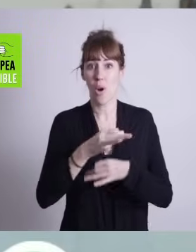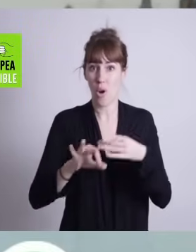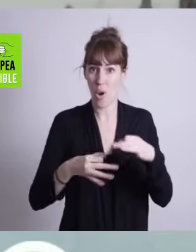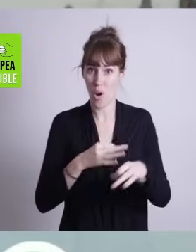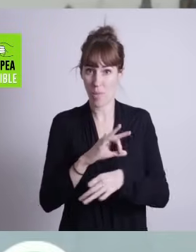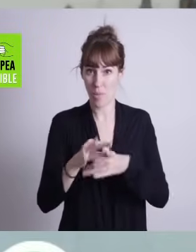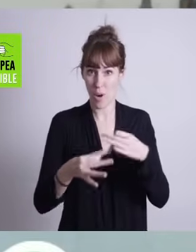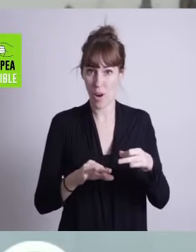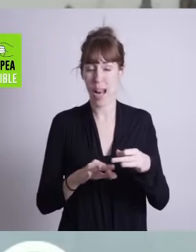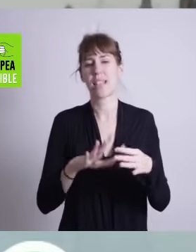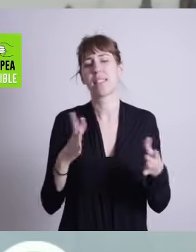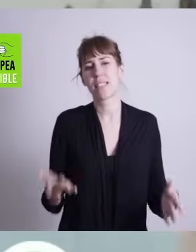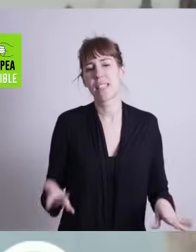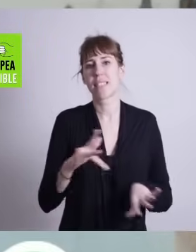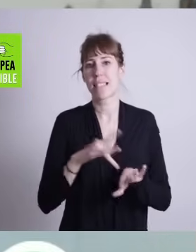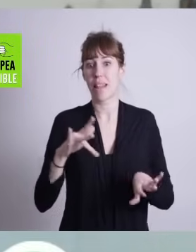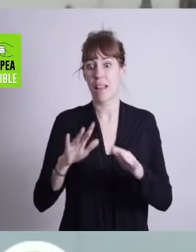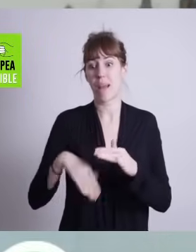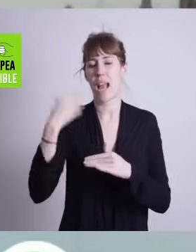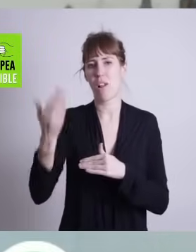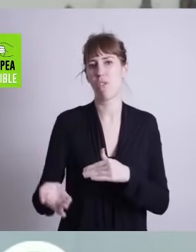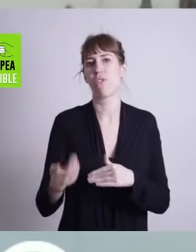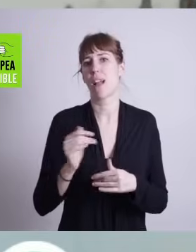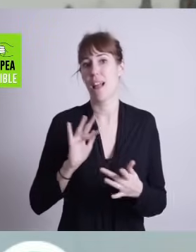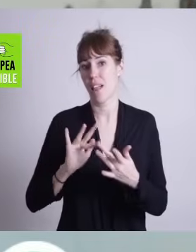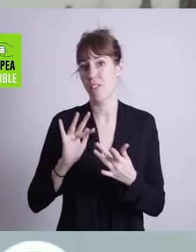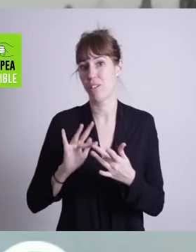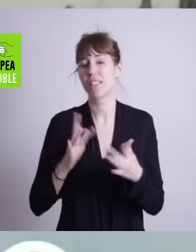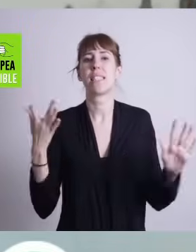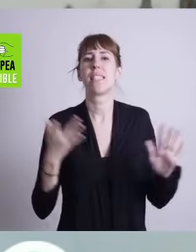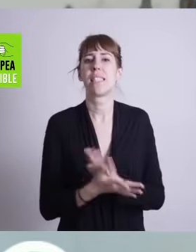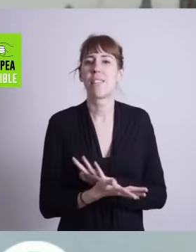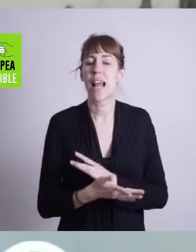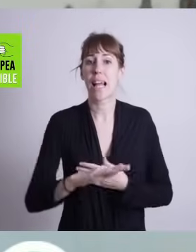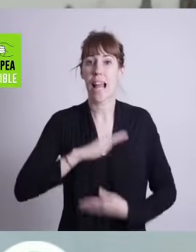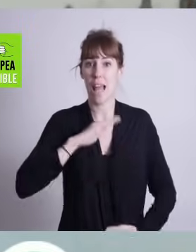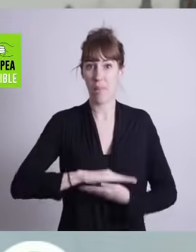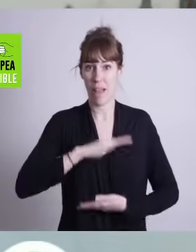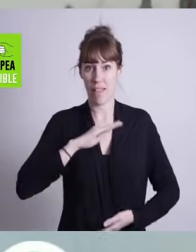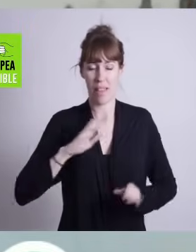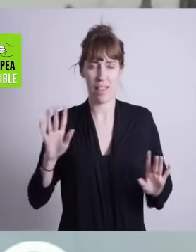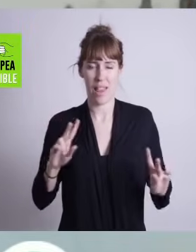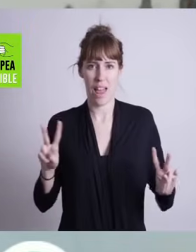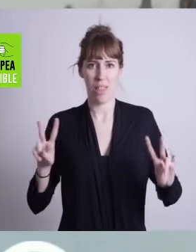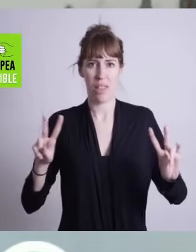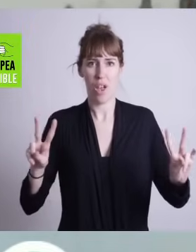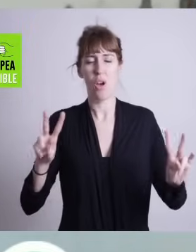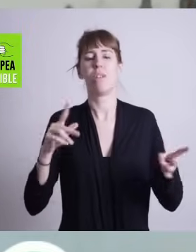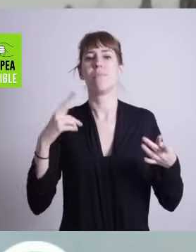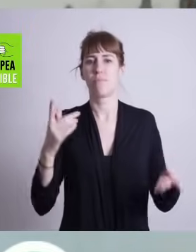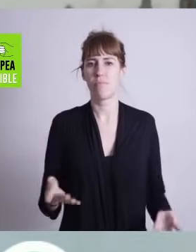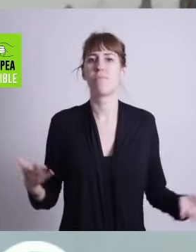nos podamos sensibilizar a ese otro lado, es decir, potencia la capacidad de acción de nuestros